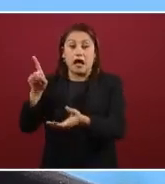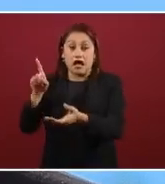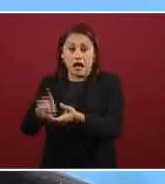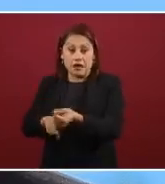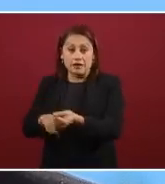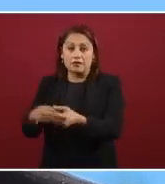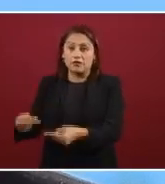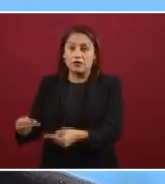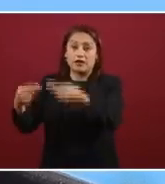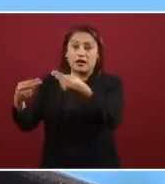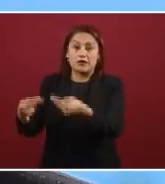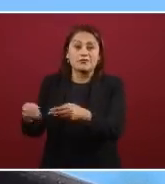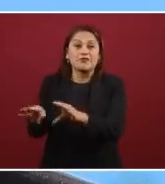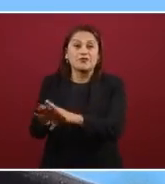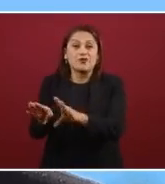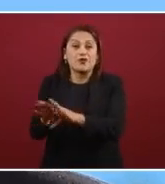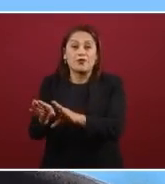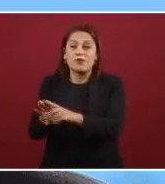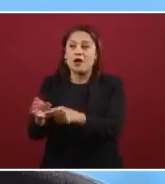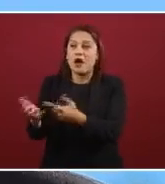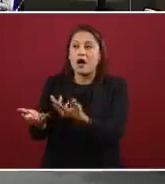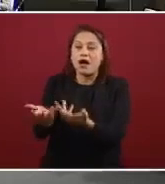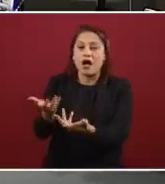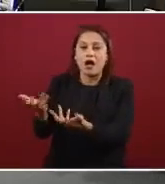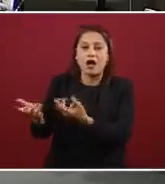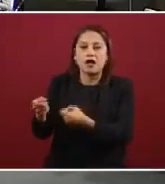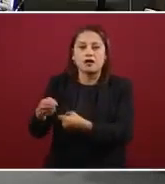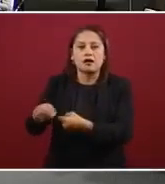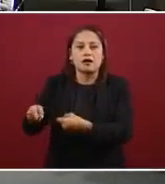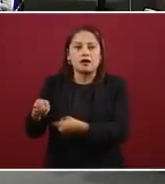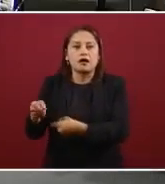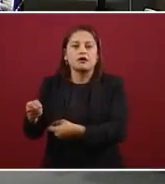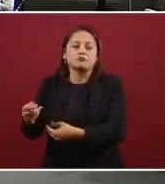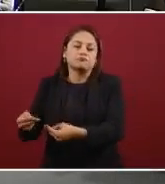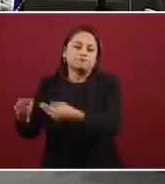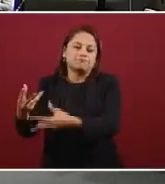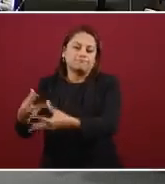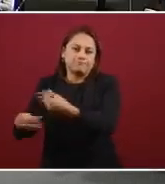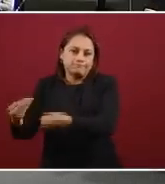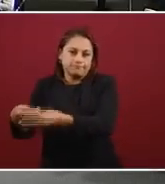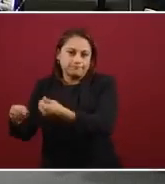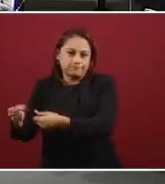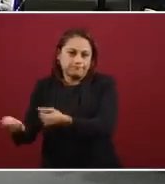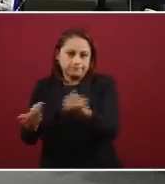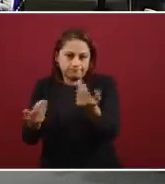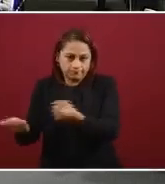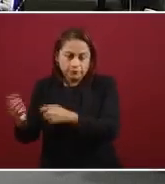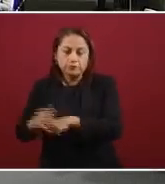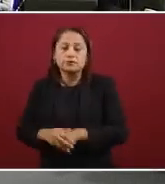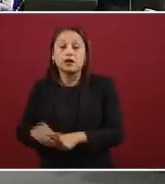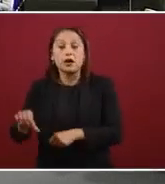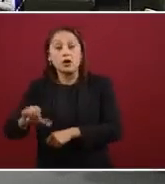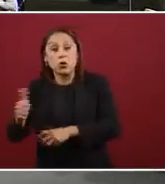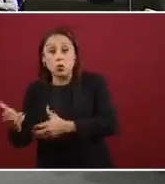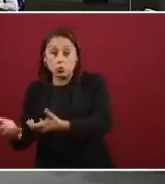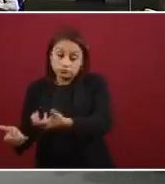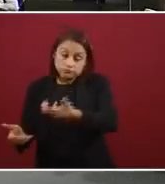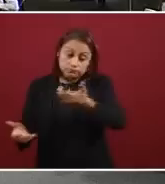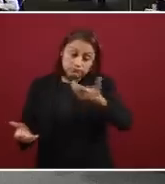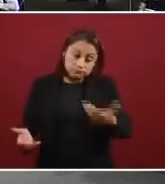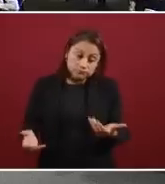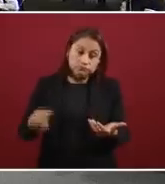proteger esta economía de productos ilícitos. Y en un territorio completamente aparte, pero